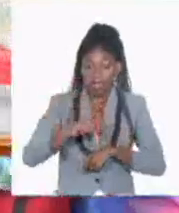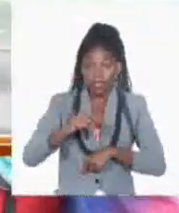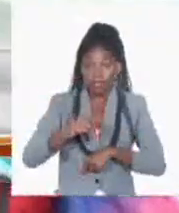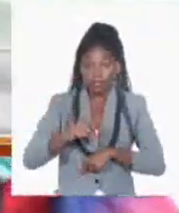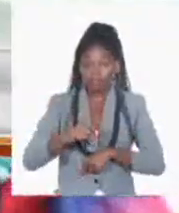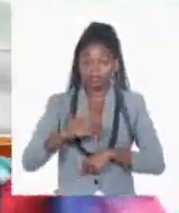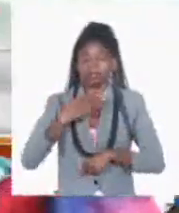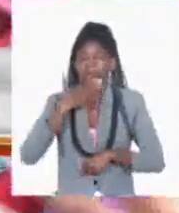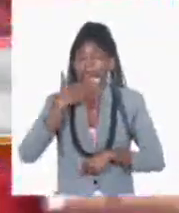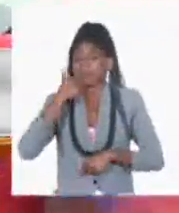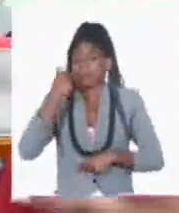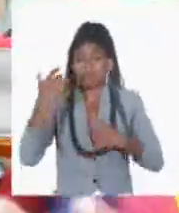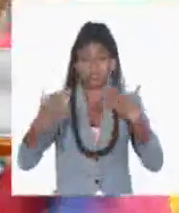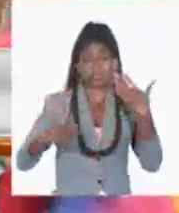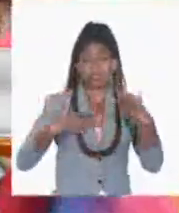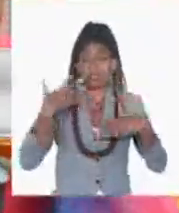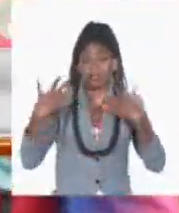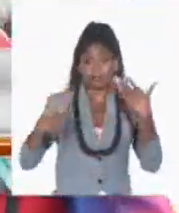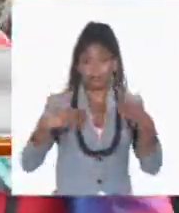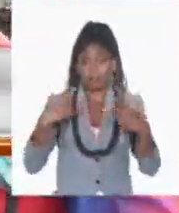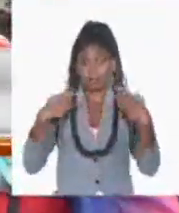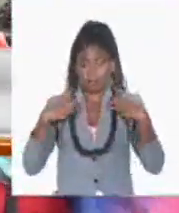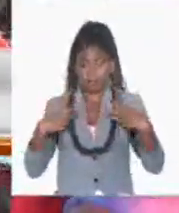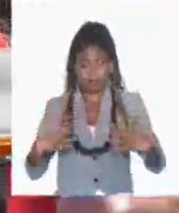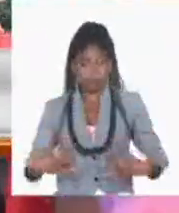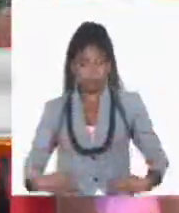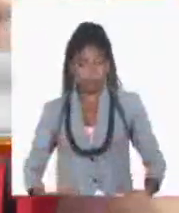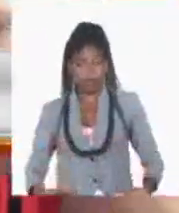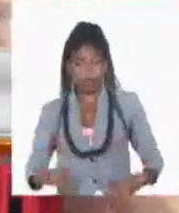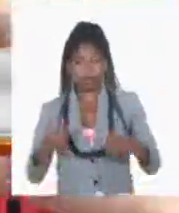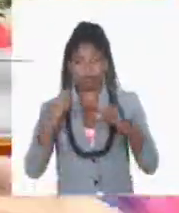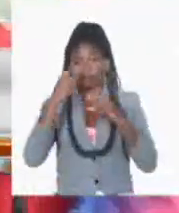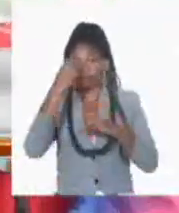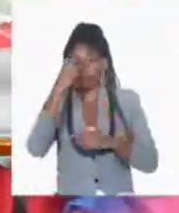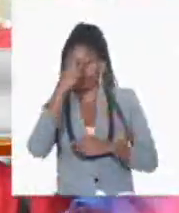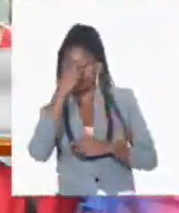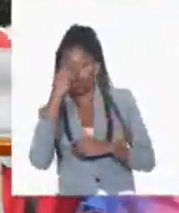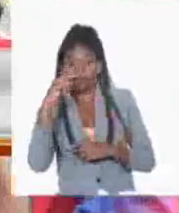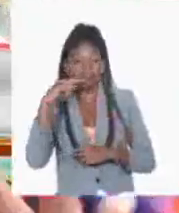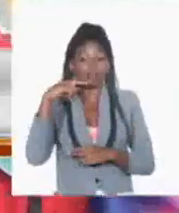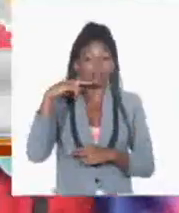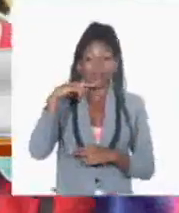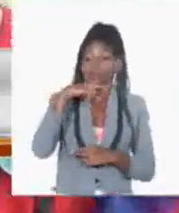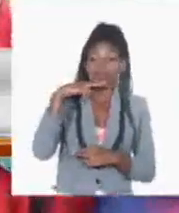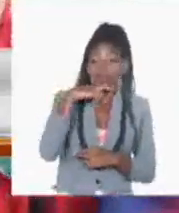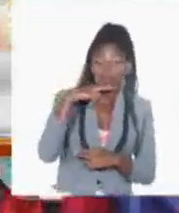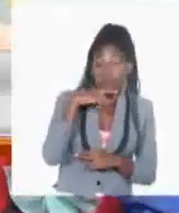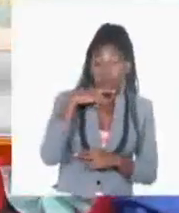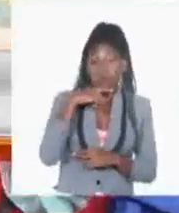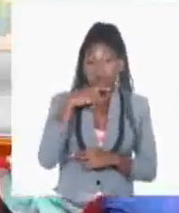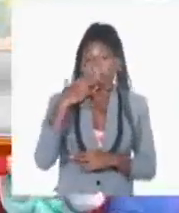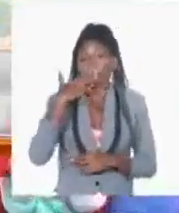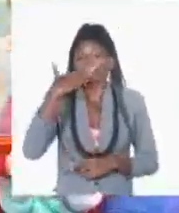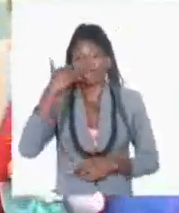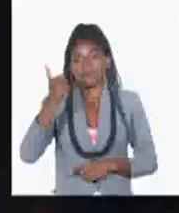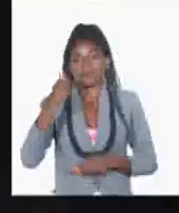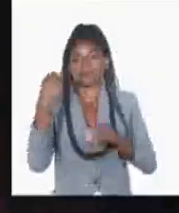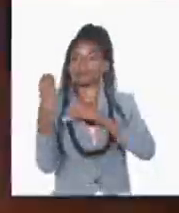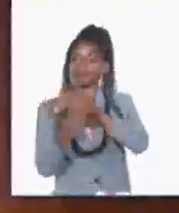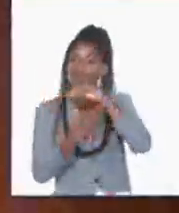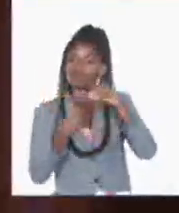genial. El vestirse y ponerse una nariz es lo mejor que hay, es